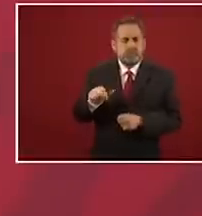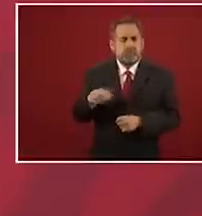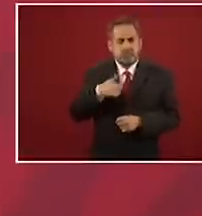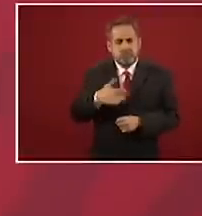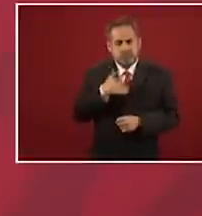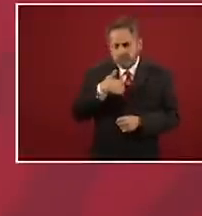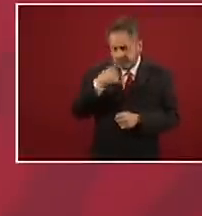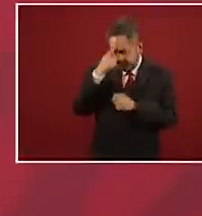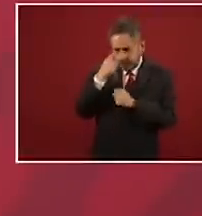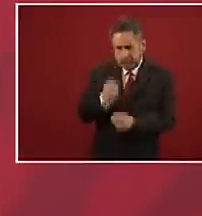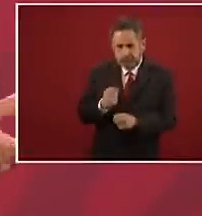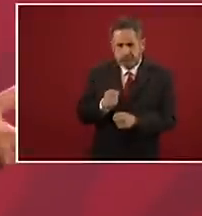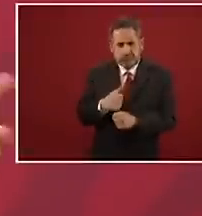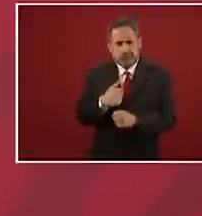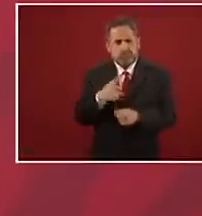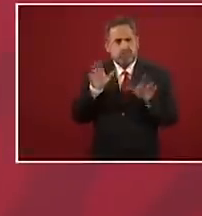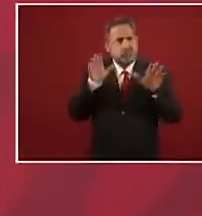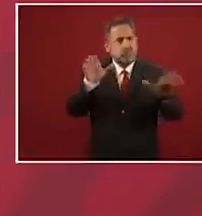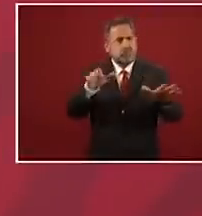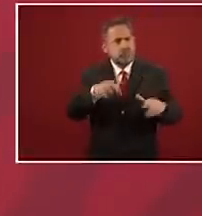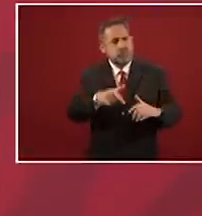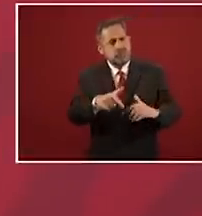que vamos a terminar el aeropuerto